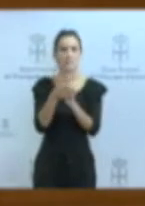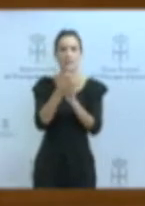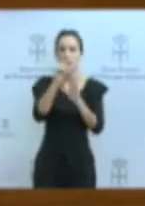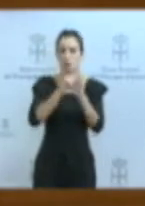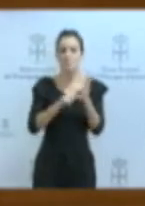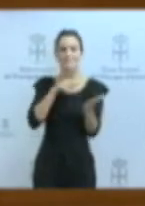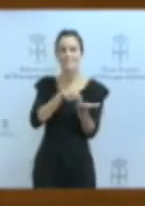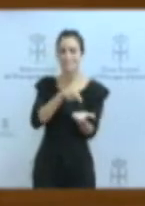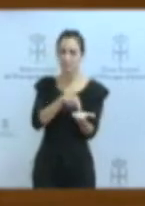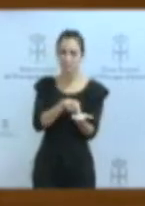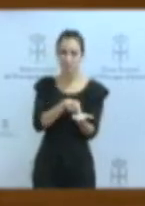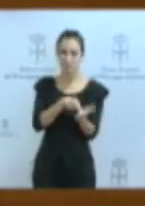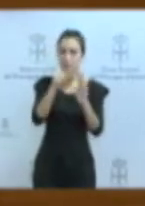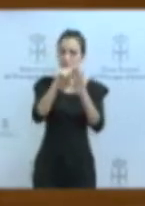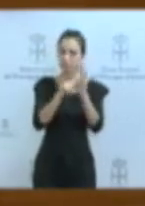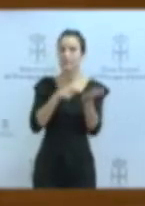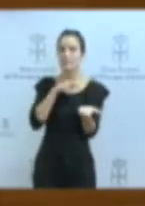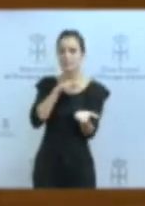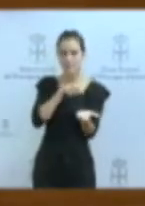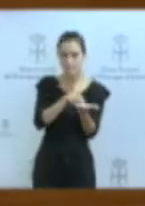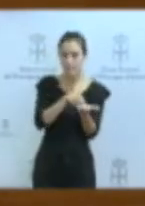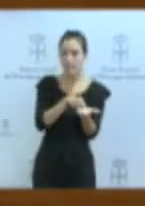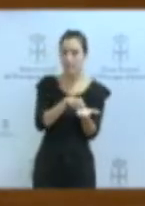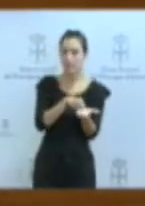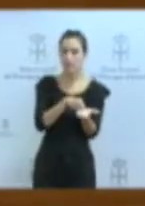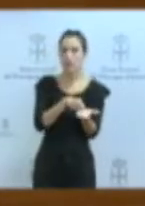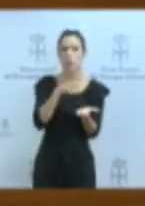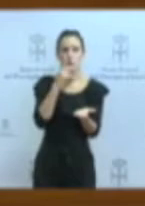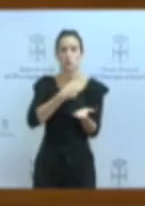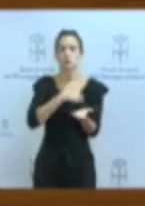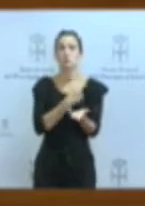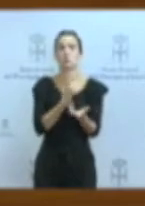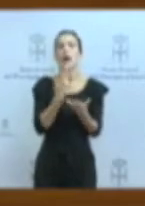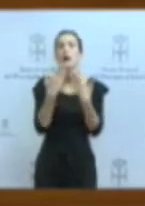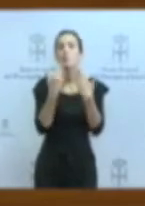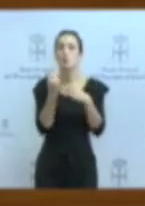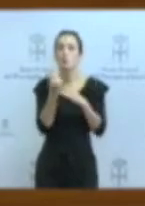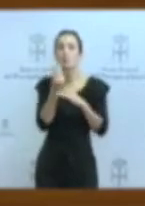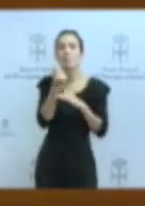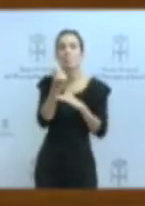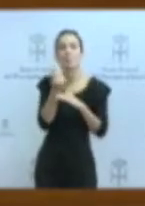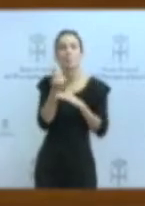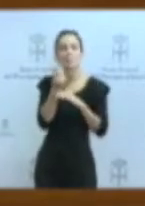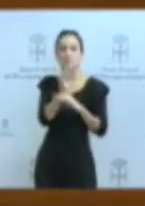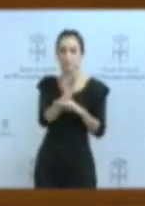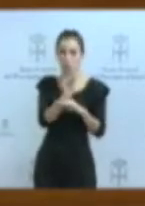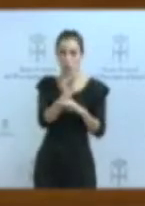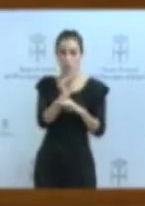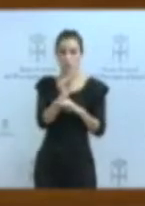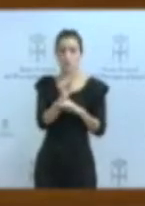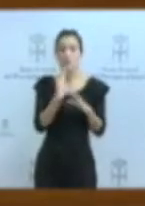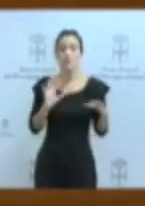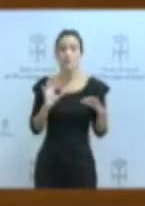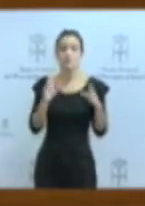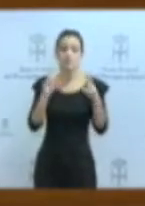estamos hablando de un incentivo sobre conexiones que ya están vigentes en algún caso y